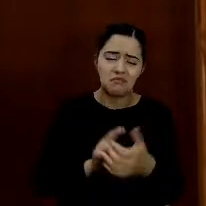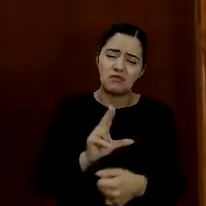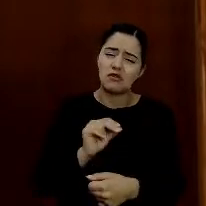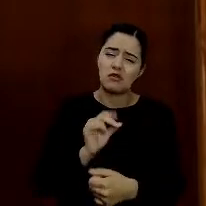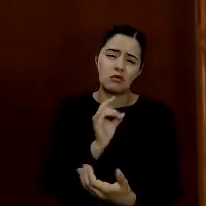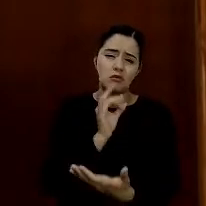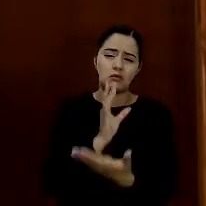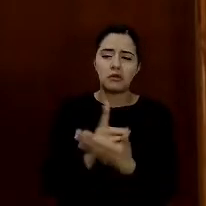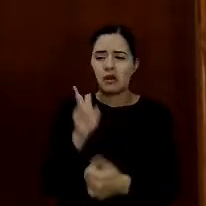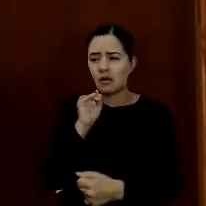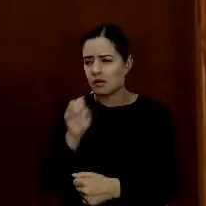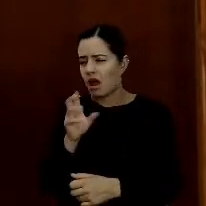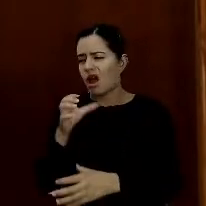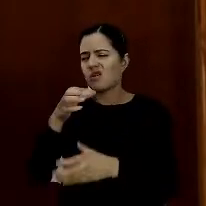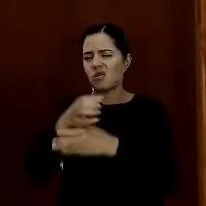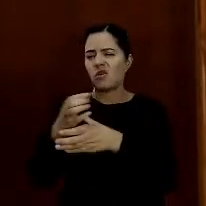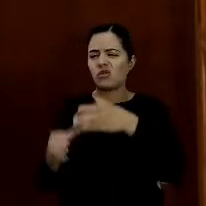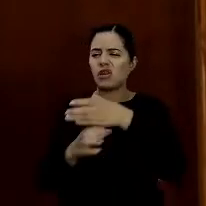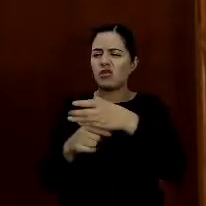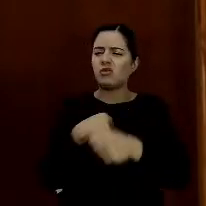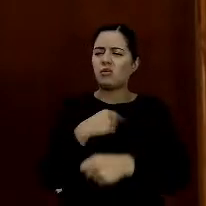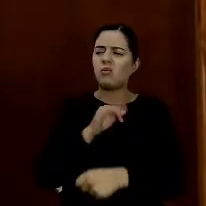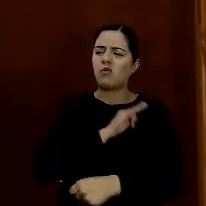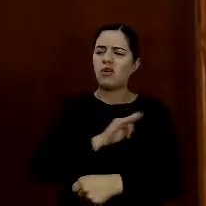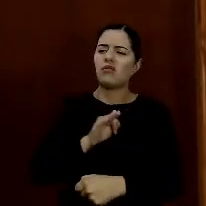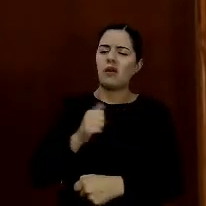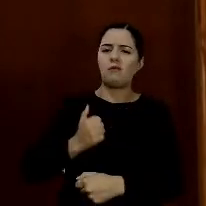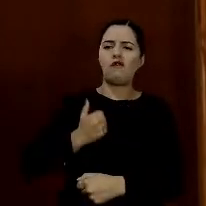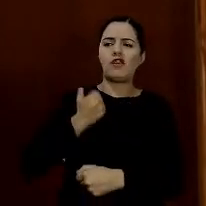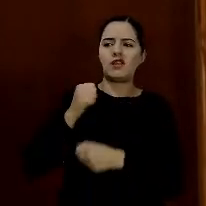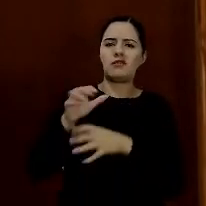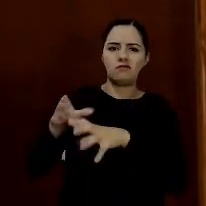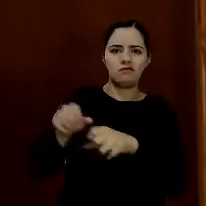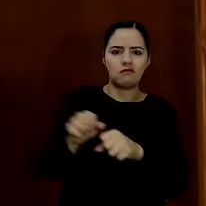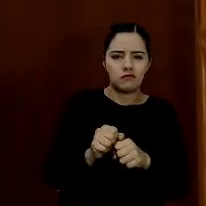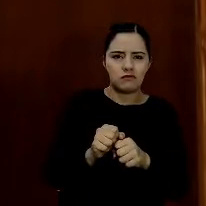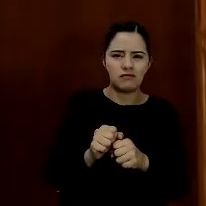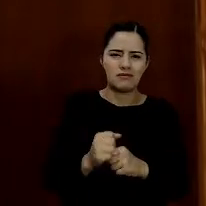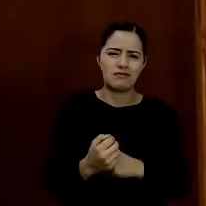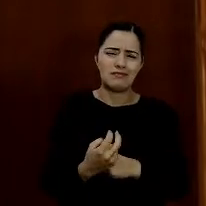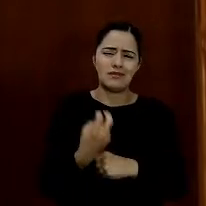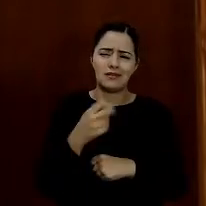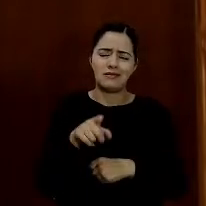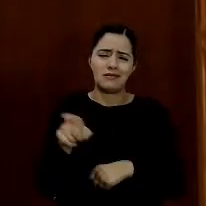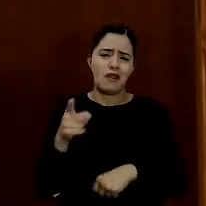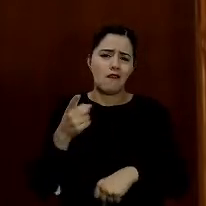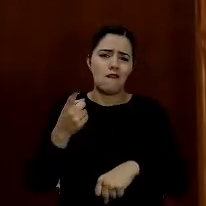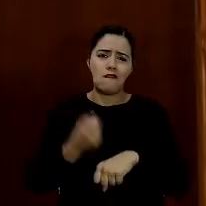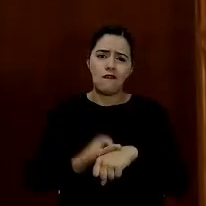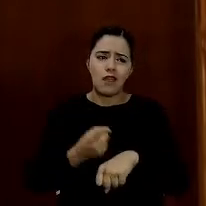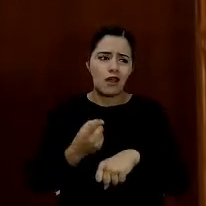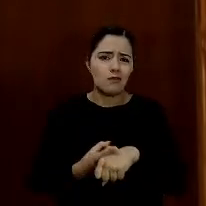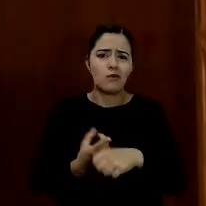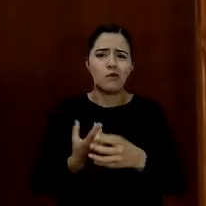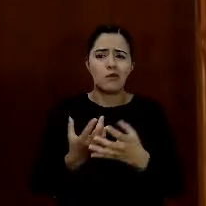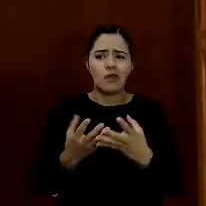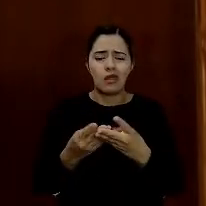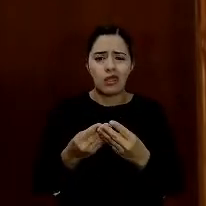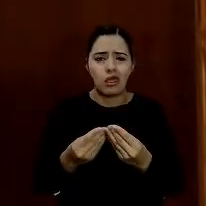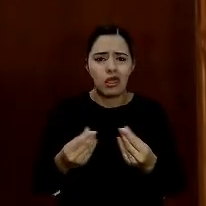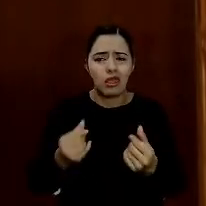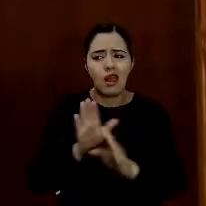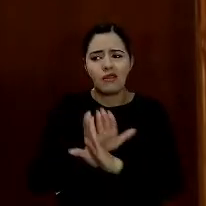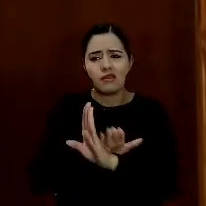social, pues le marginan, le enferman, la extinguen, le